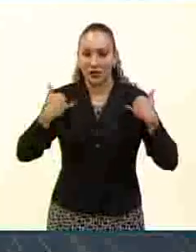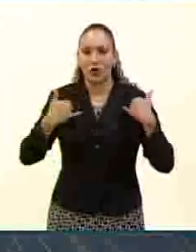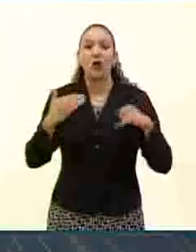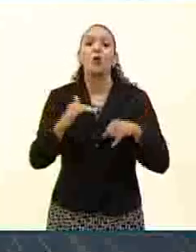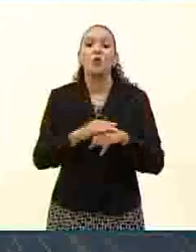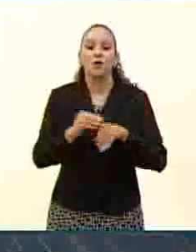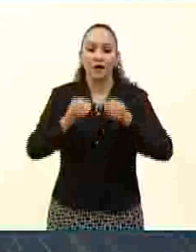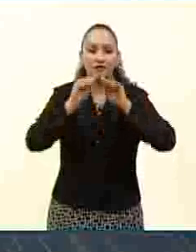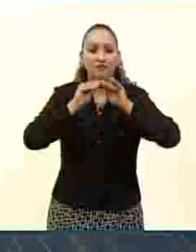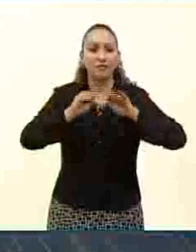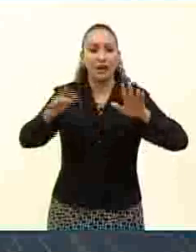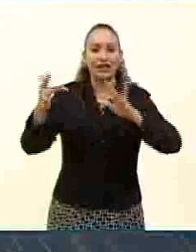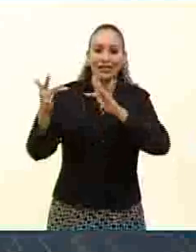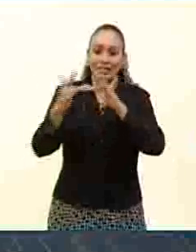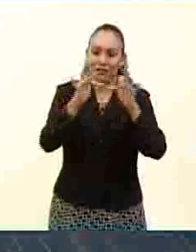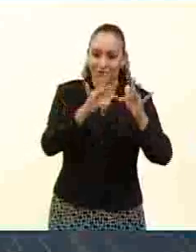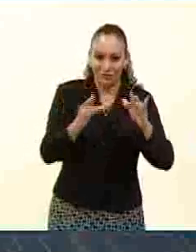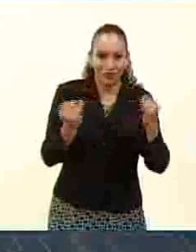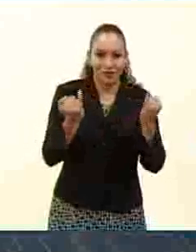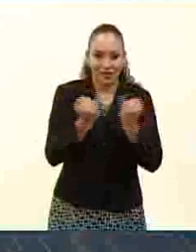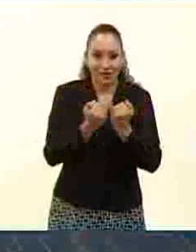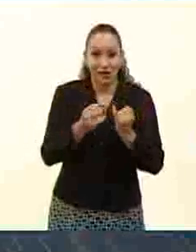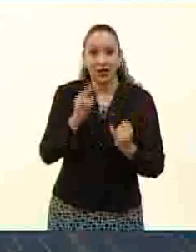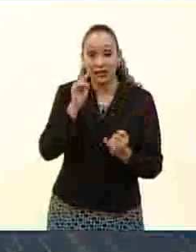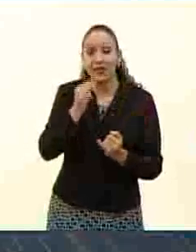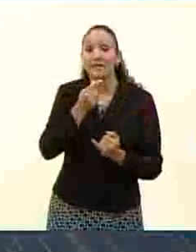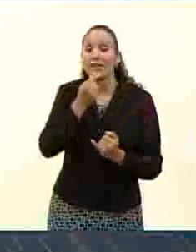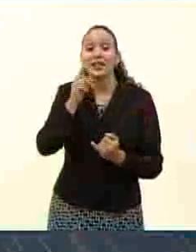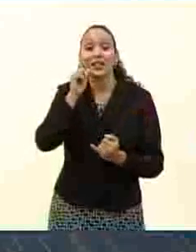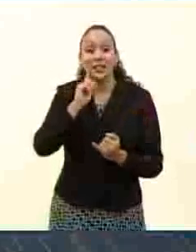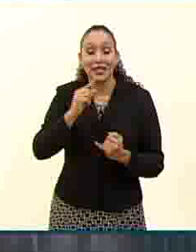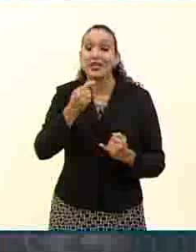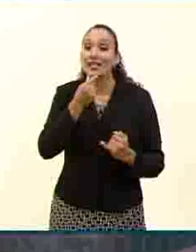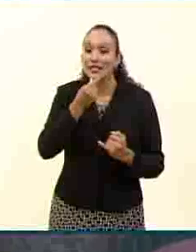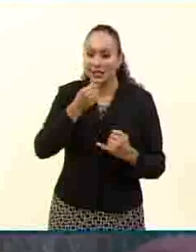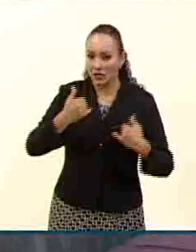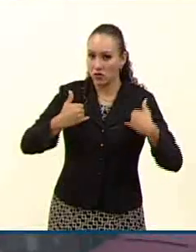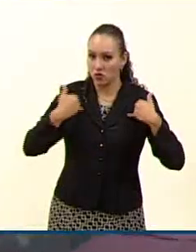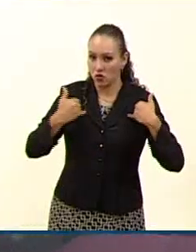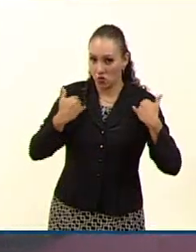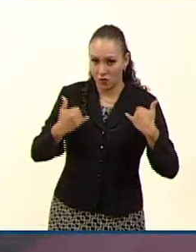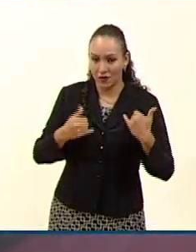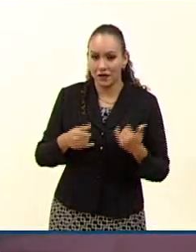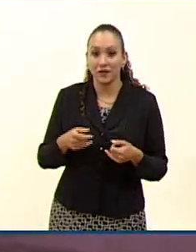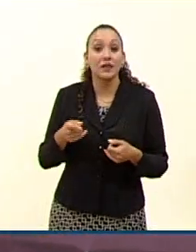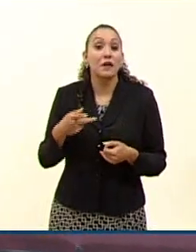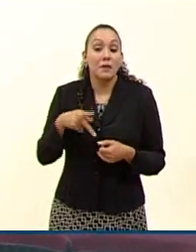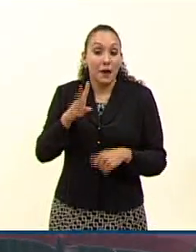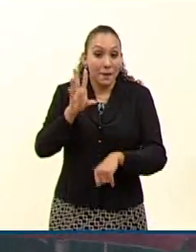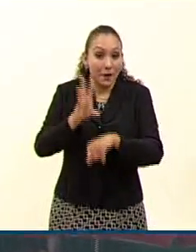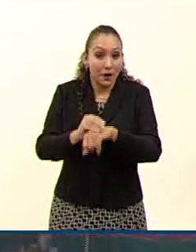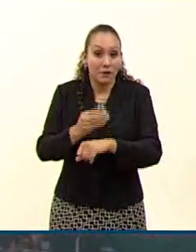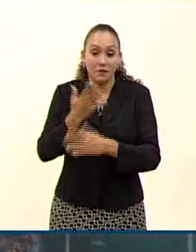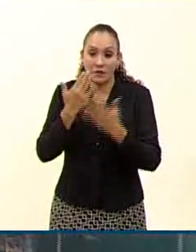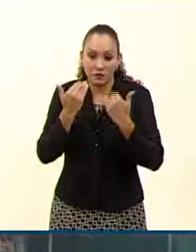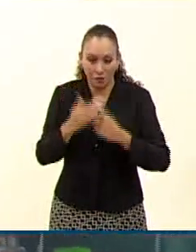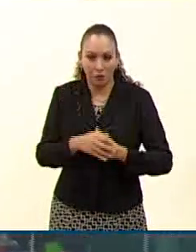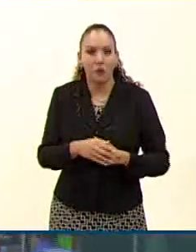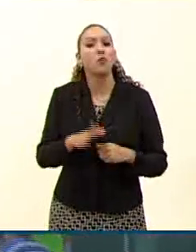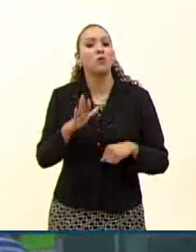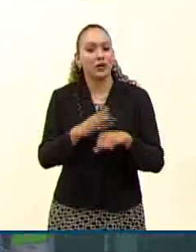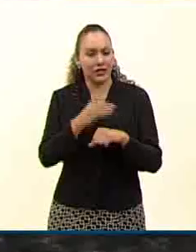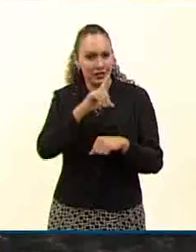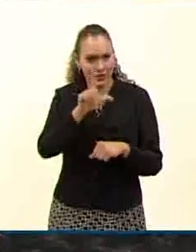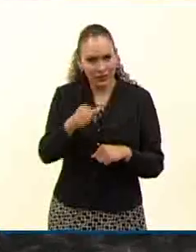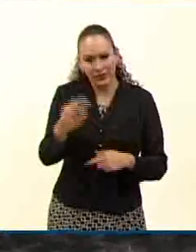difundir propaganda en sus redes sociales en la que aparecen niñas, niños y adolescentes sin su consentimiento. Lo anterior al confirmar la